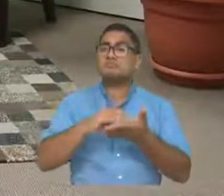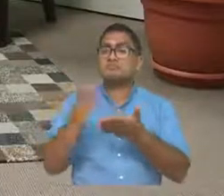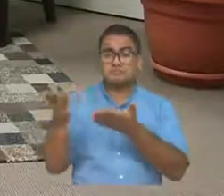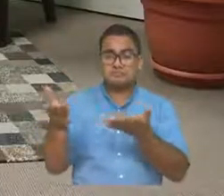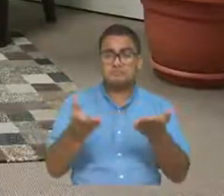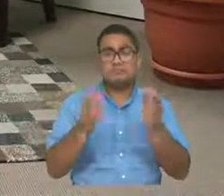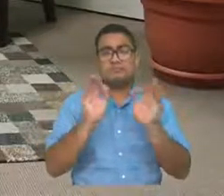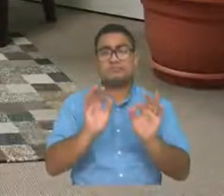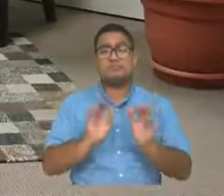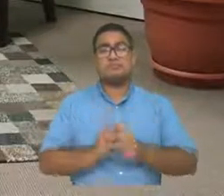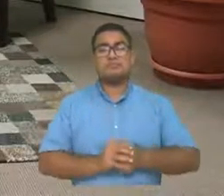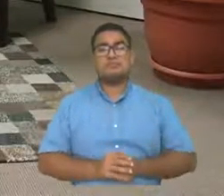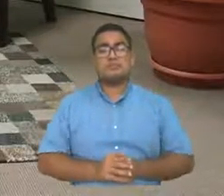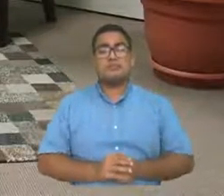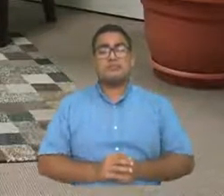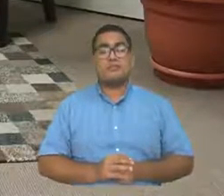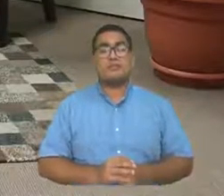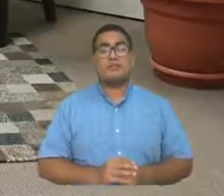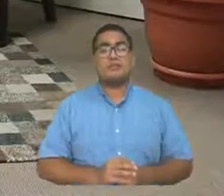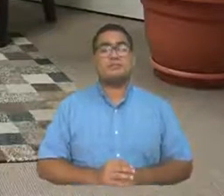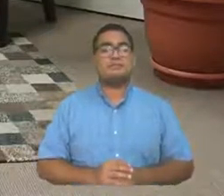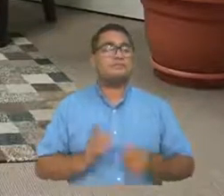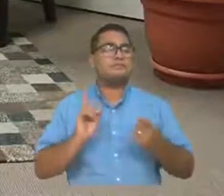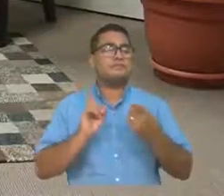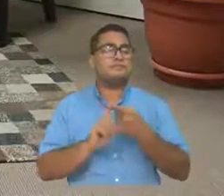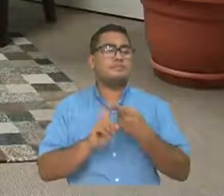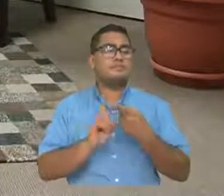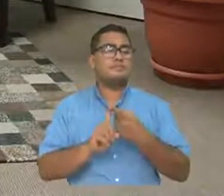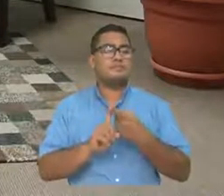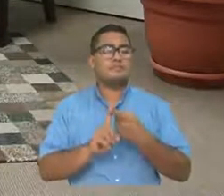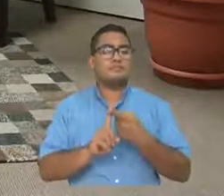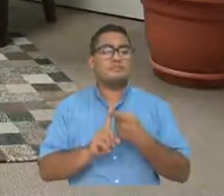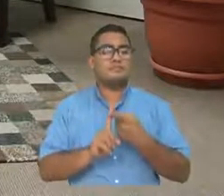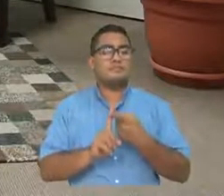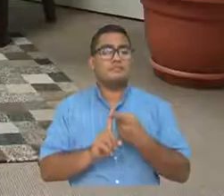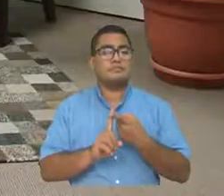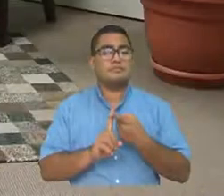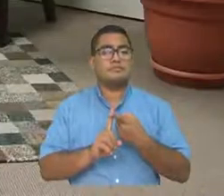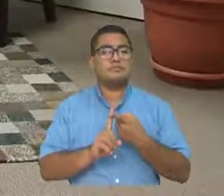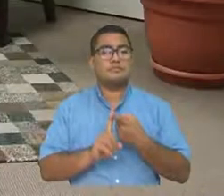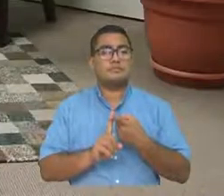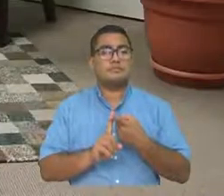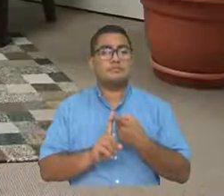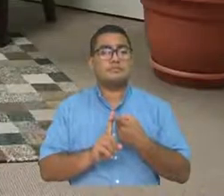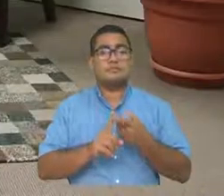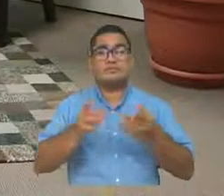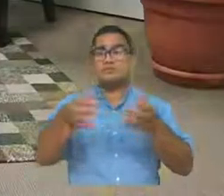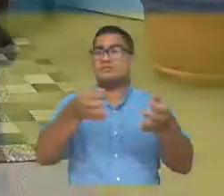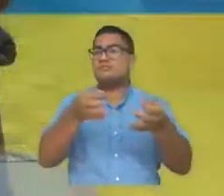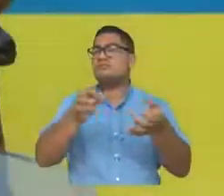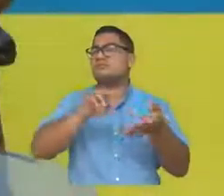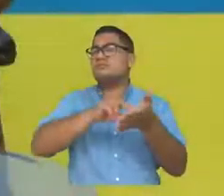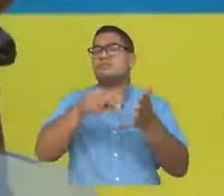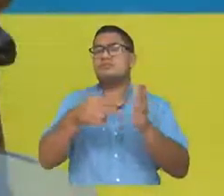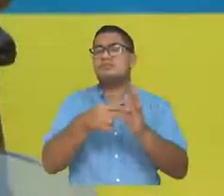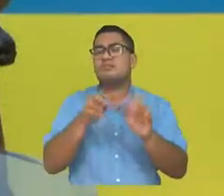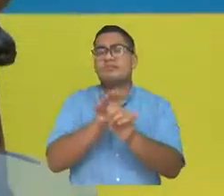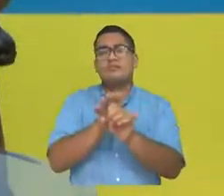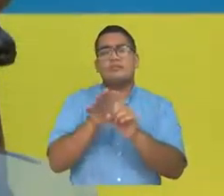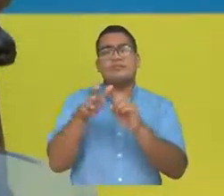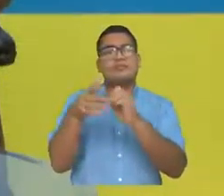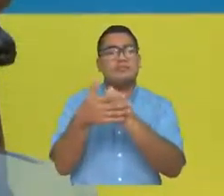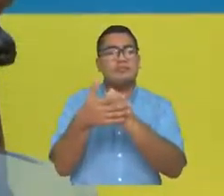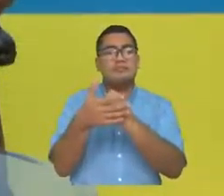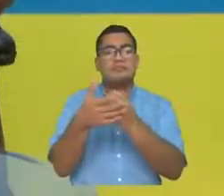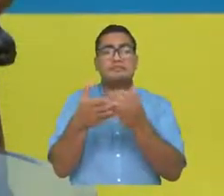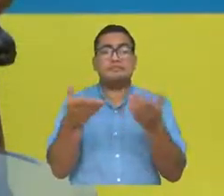compañera, sea nuevamente bienvenida a este programa. Ya la tuvimos en esta semana, también la hemos tenido en anteriores